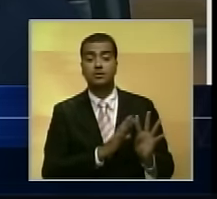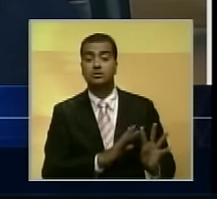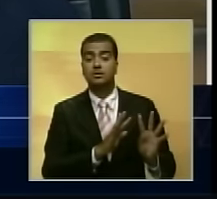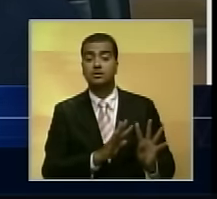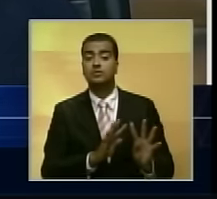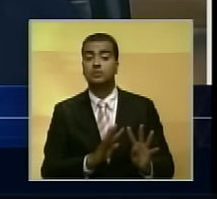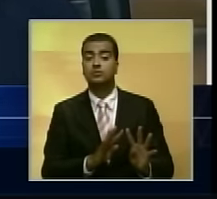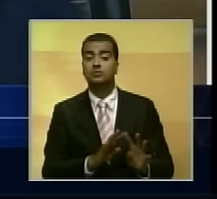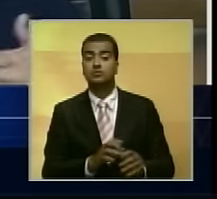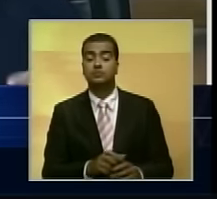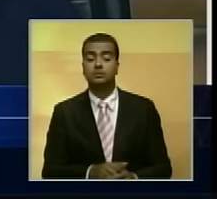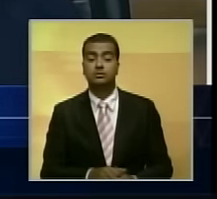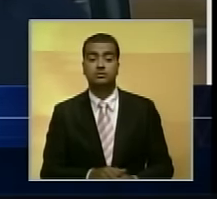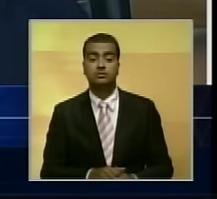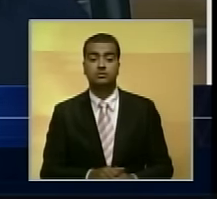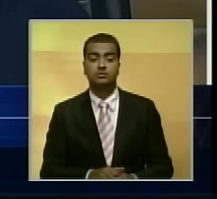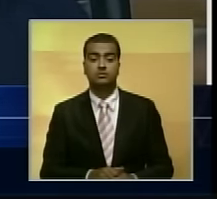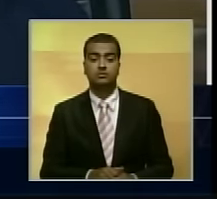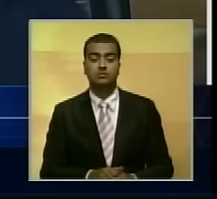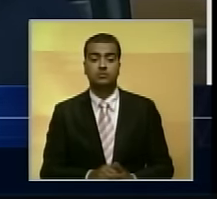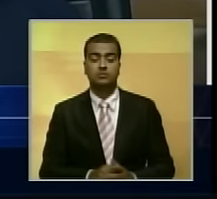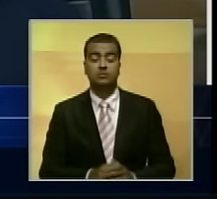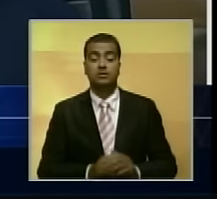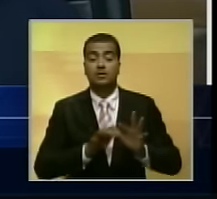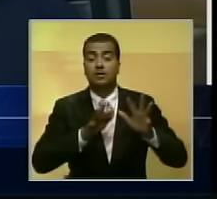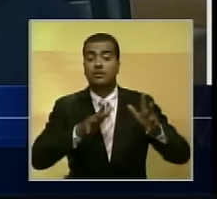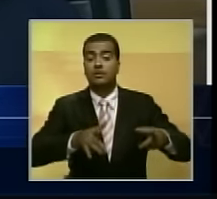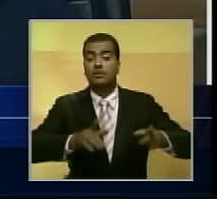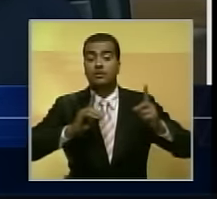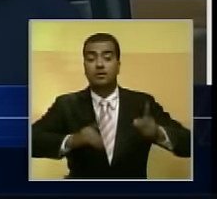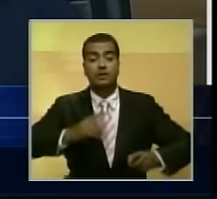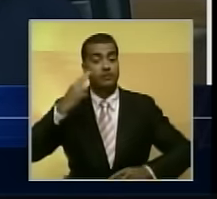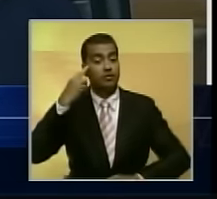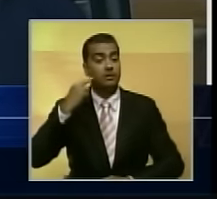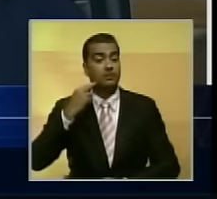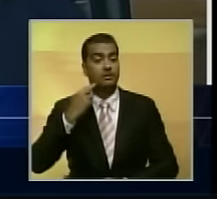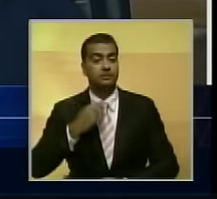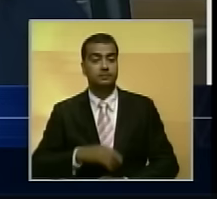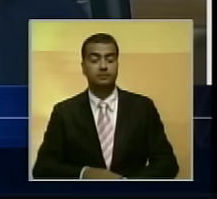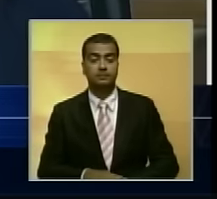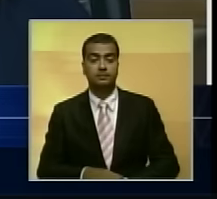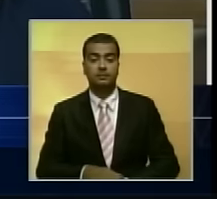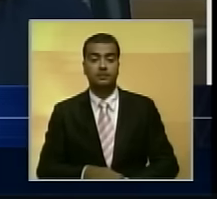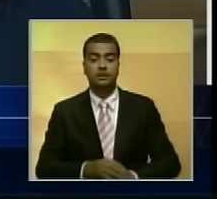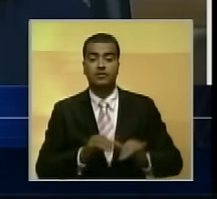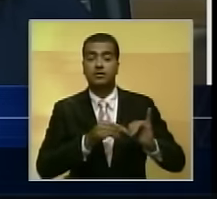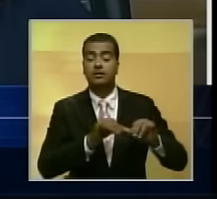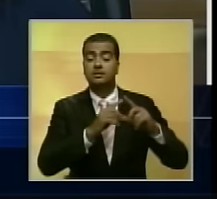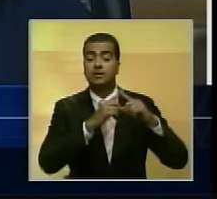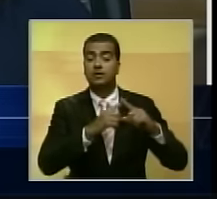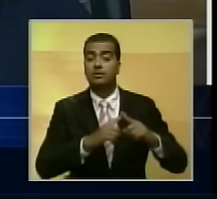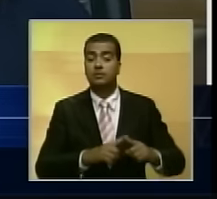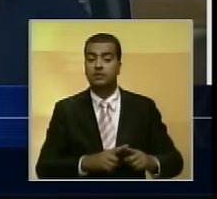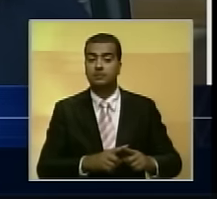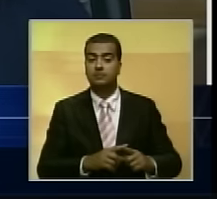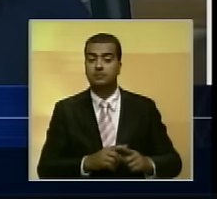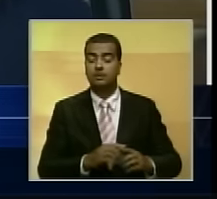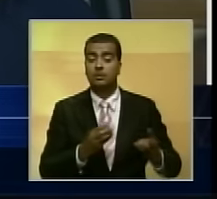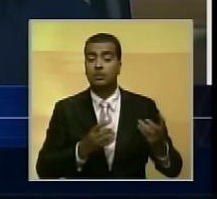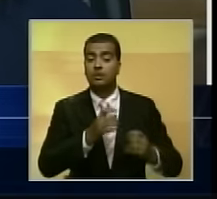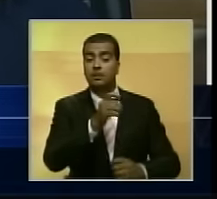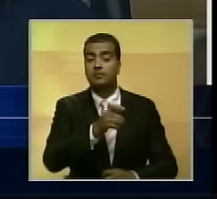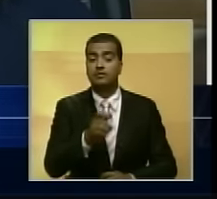concentración, bueno, que desbordó la Avenida Bolívar. Ya habrá ingenieros que saquen las cuentas de cuántos